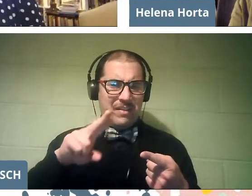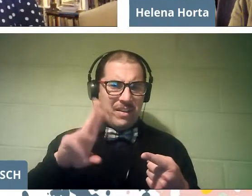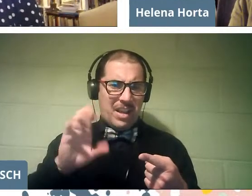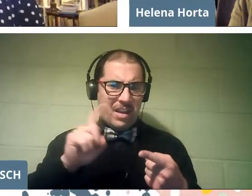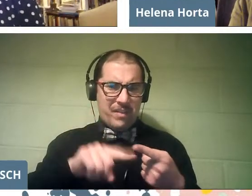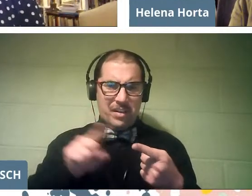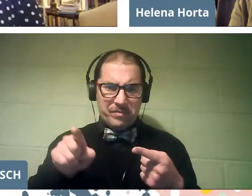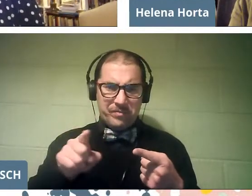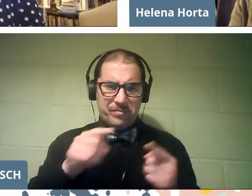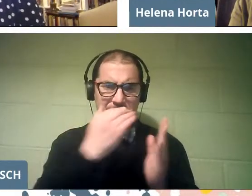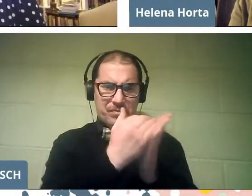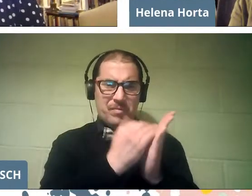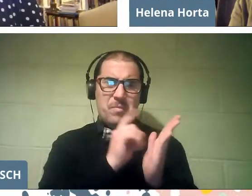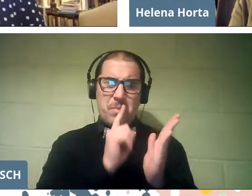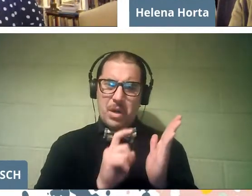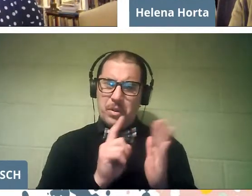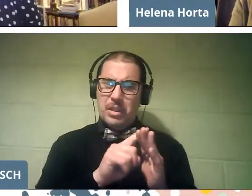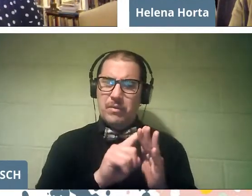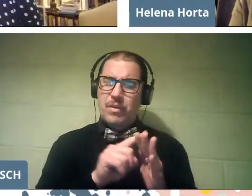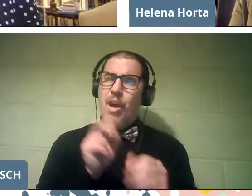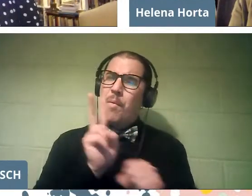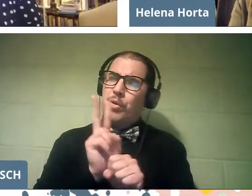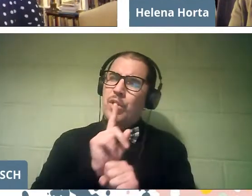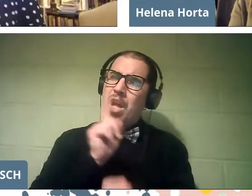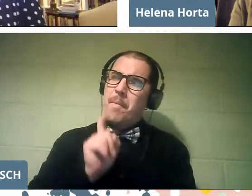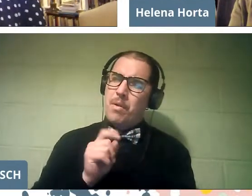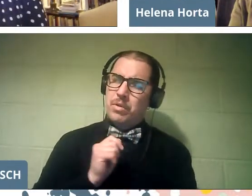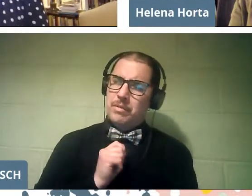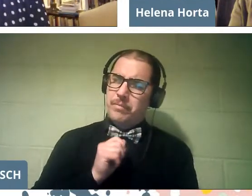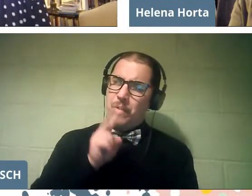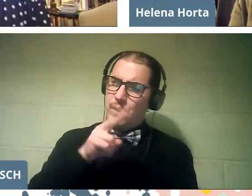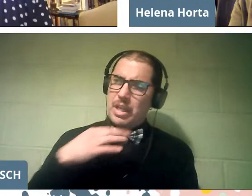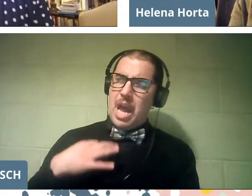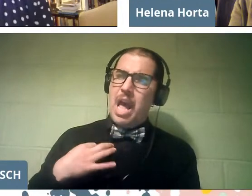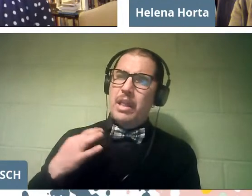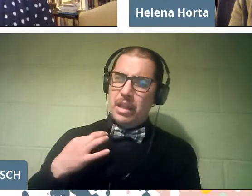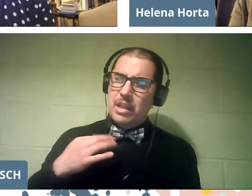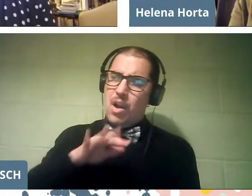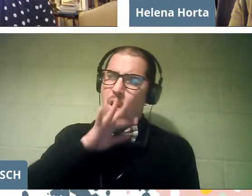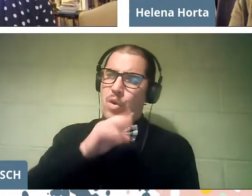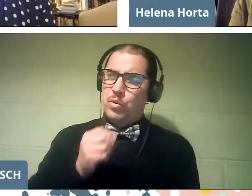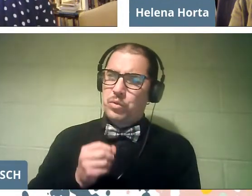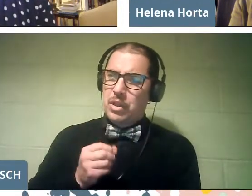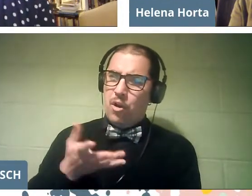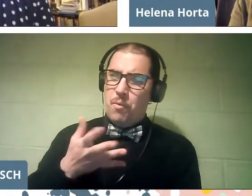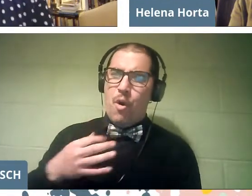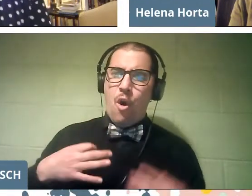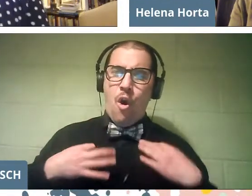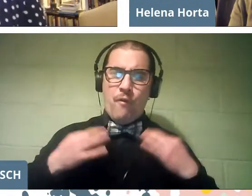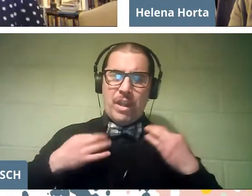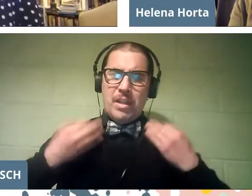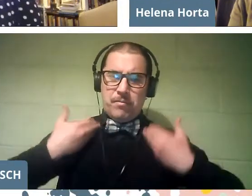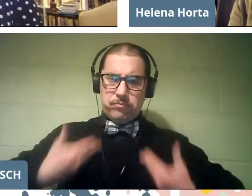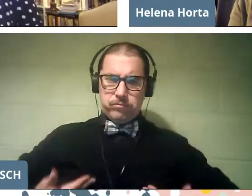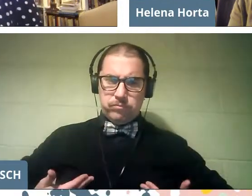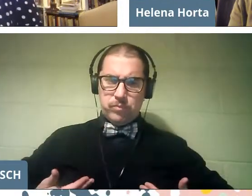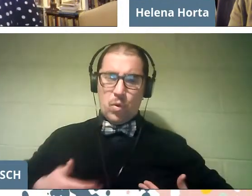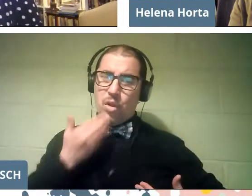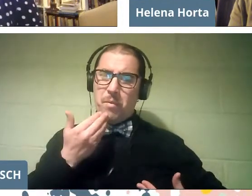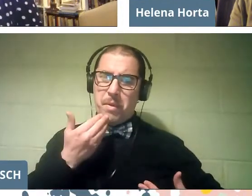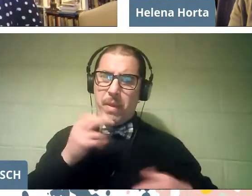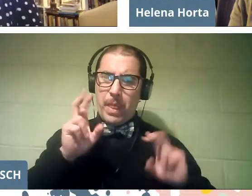Marín. Dice así: profesora, hemos visto textiles que se utilizaban como vestimenta o para